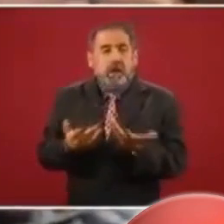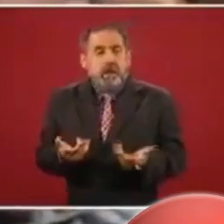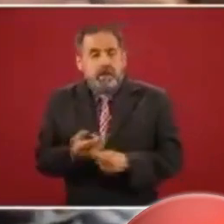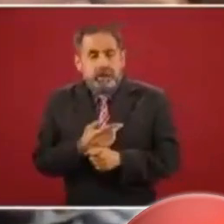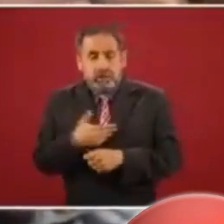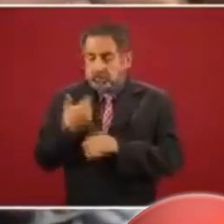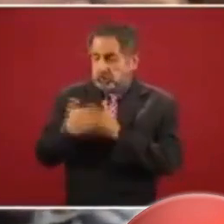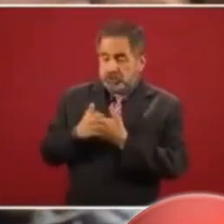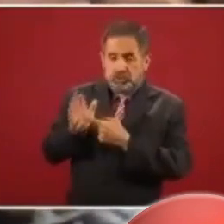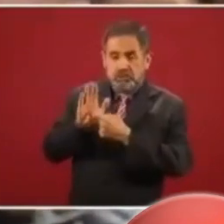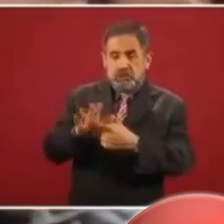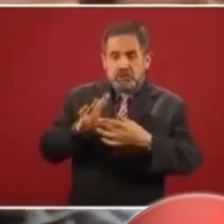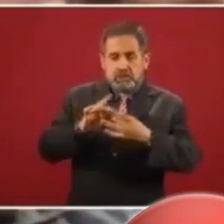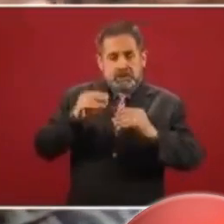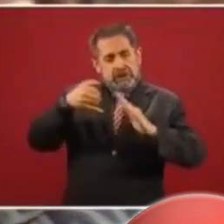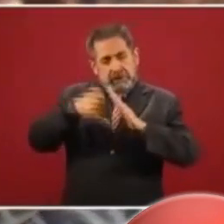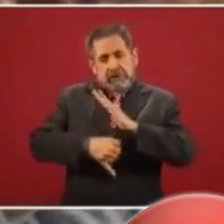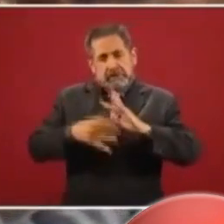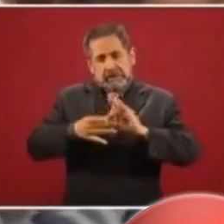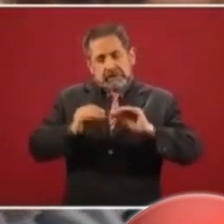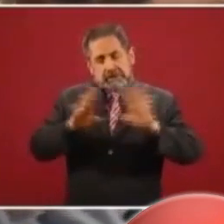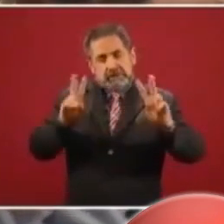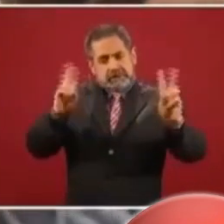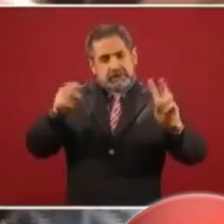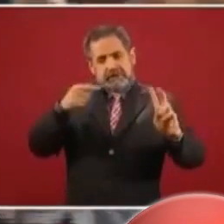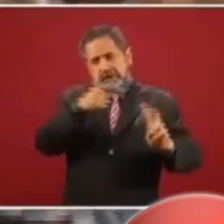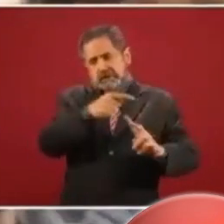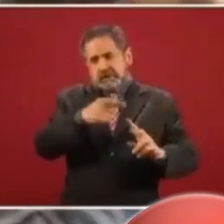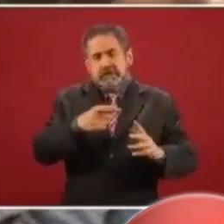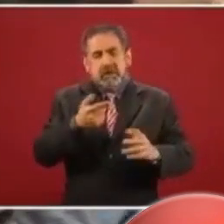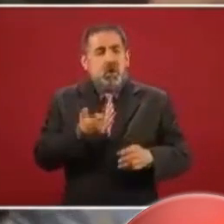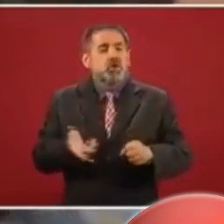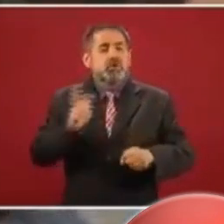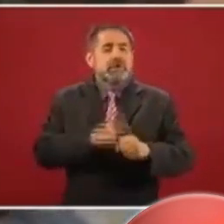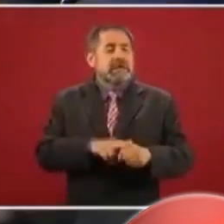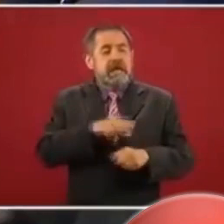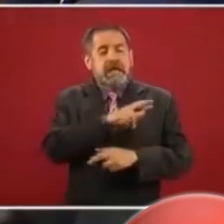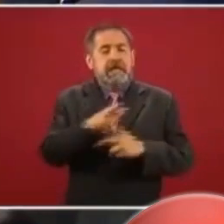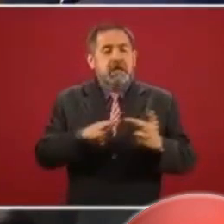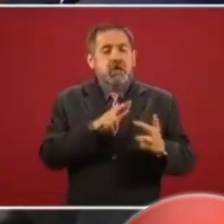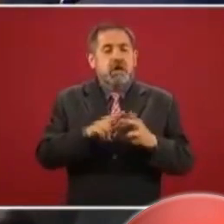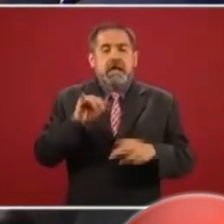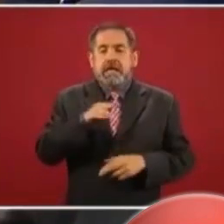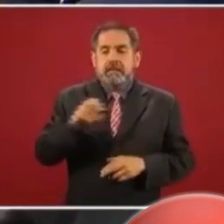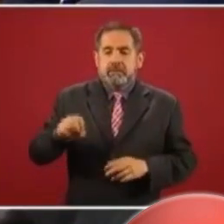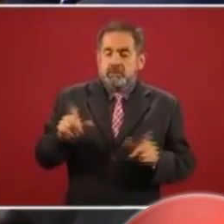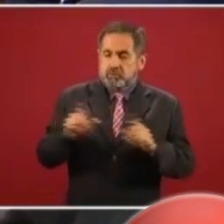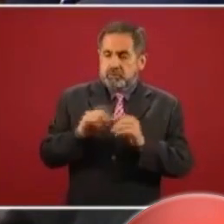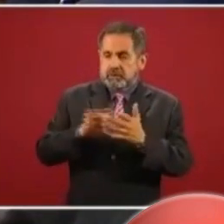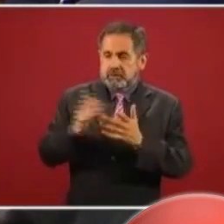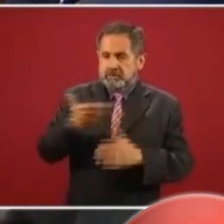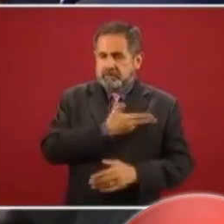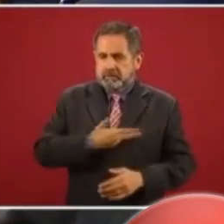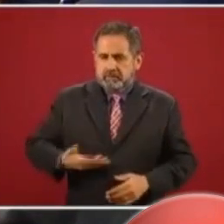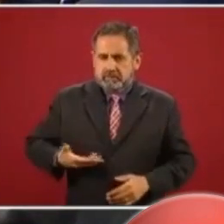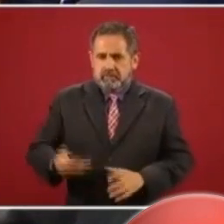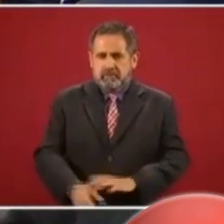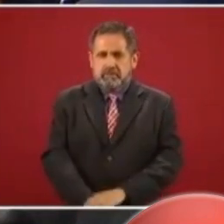presentar más a fondo este tema del Hospital General Regional del IMSS. Muchas gracias, presidente. Gracias.